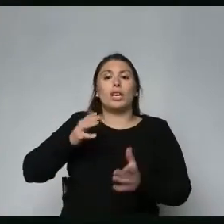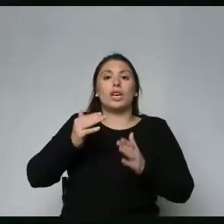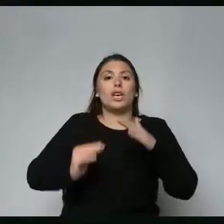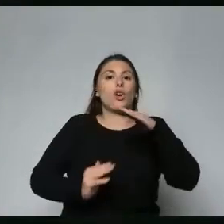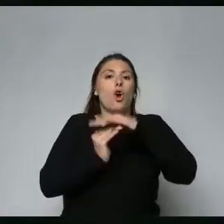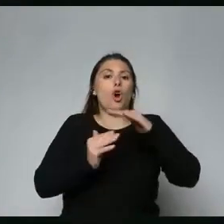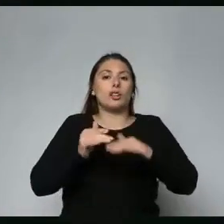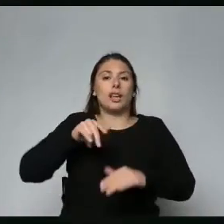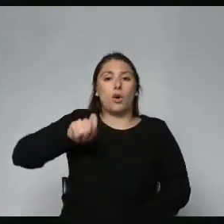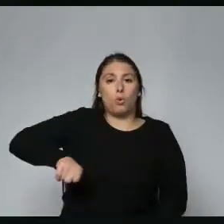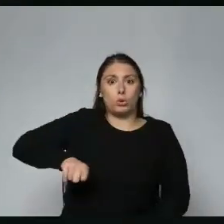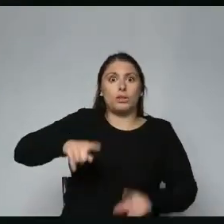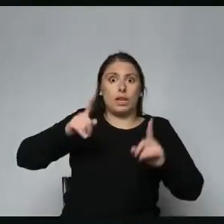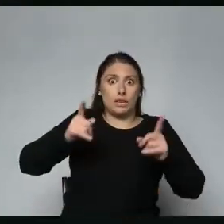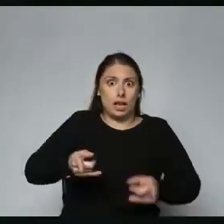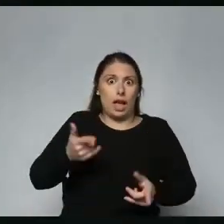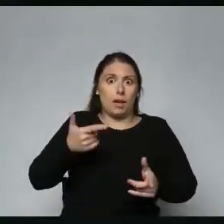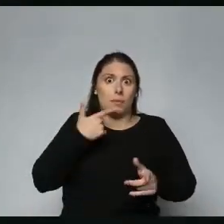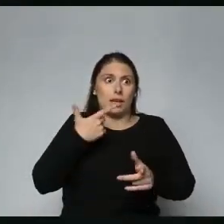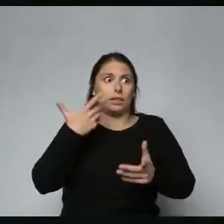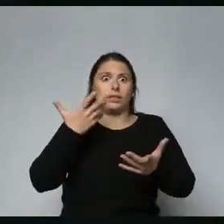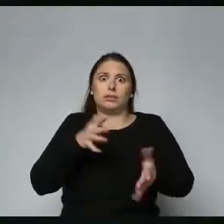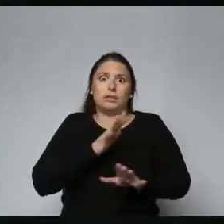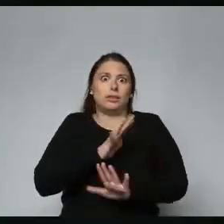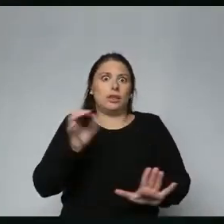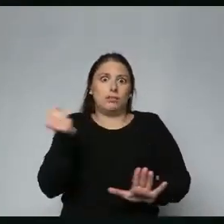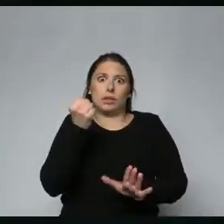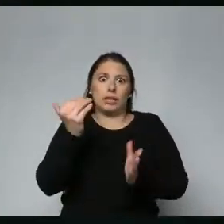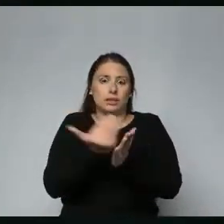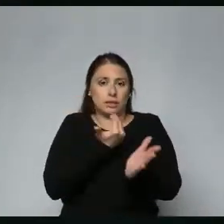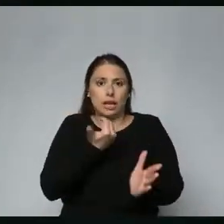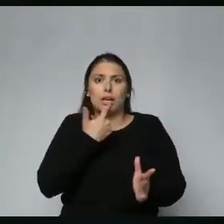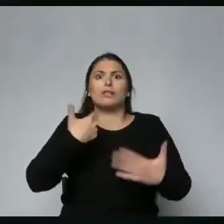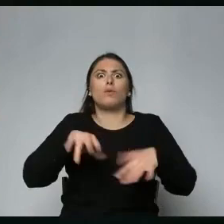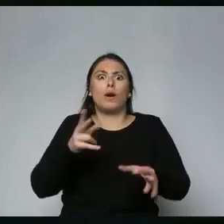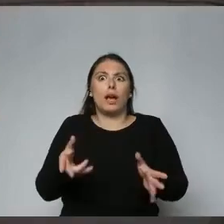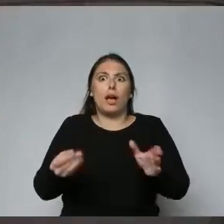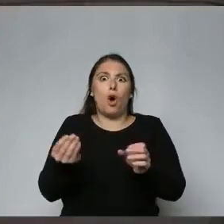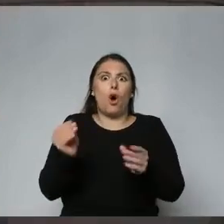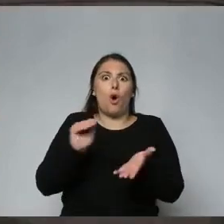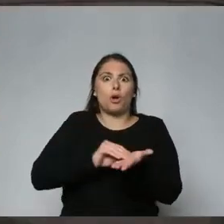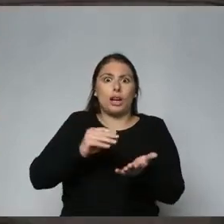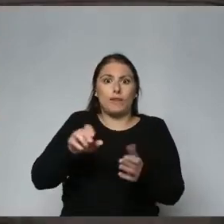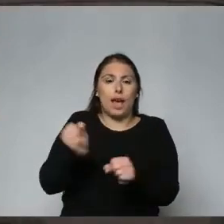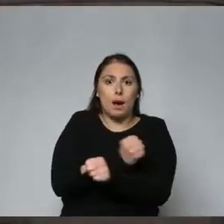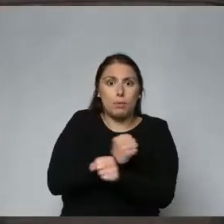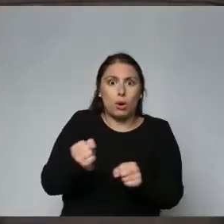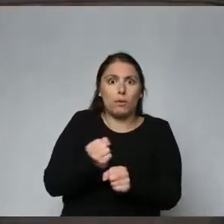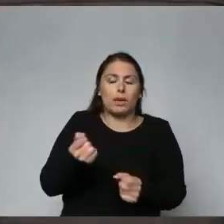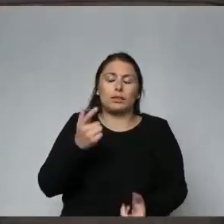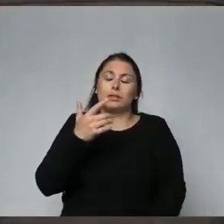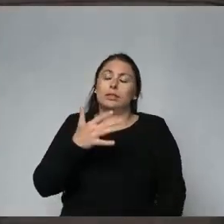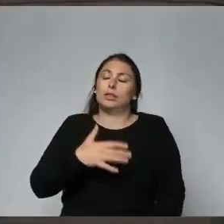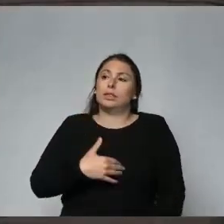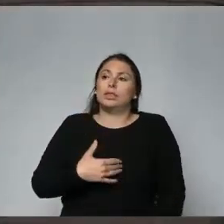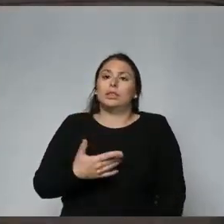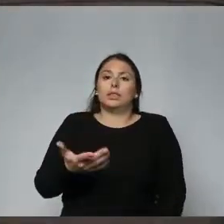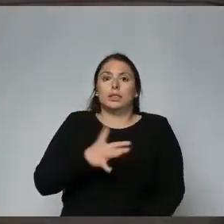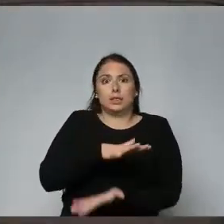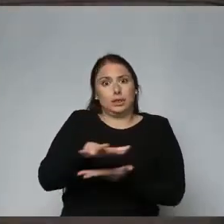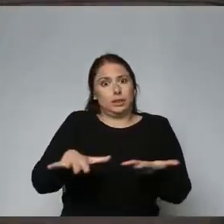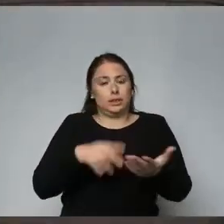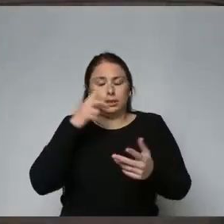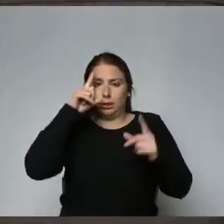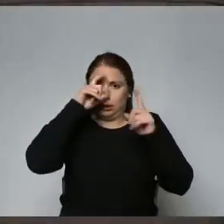tendría una reinstalación de la ley de caducidad si se aprobara este proyecto de ley? Bueno, es una cuestión muy compleja, que después habrá